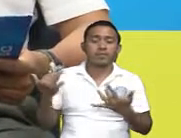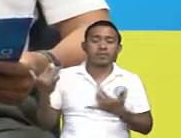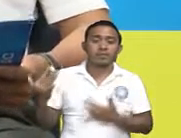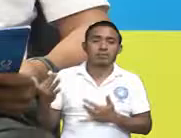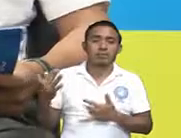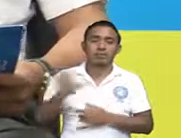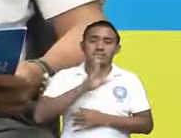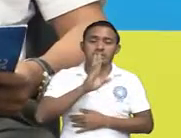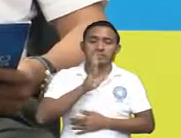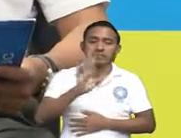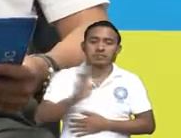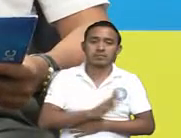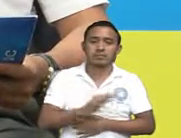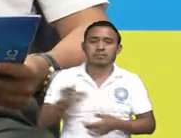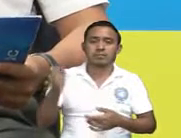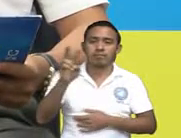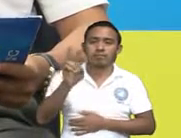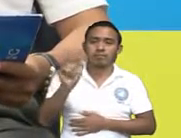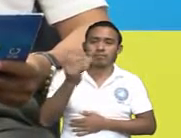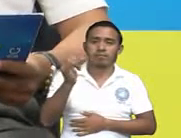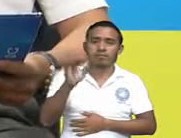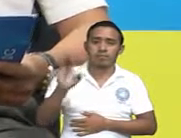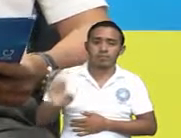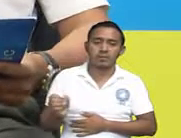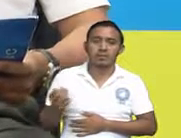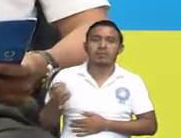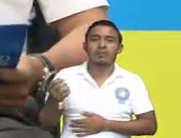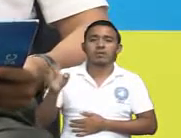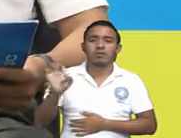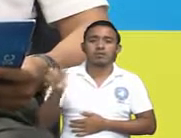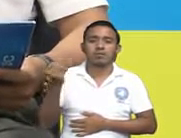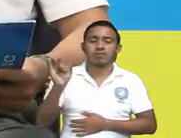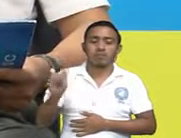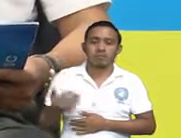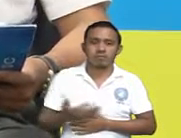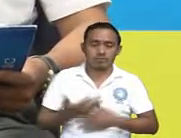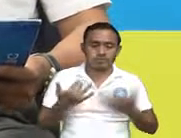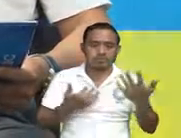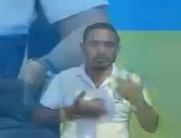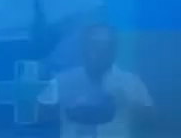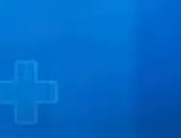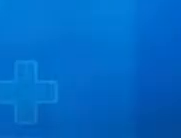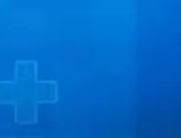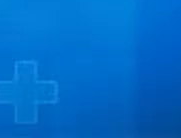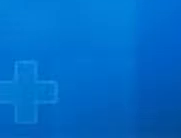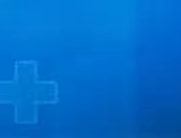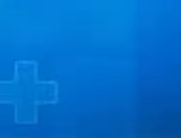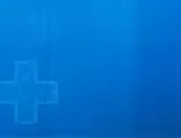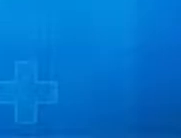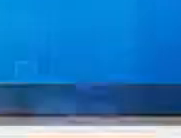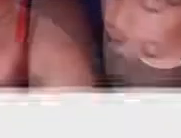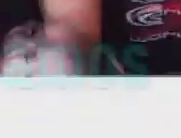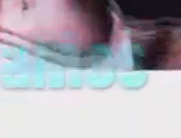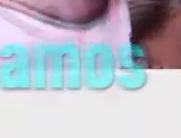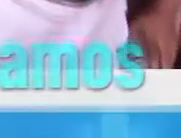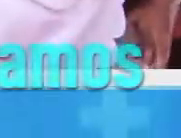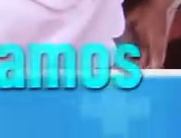hablando sobre la varices esofágica y su tratamiento. Ya regresamos.